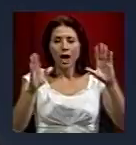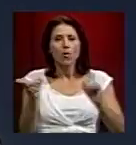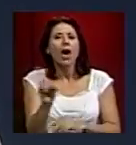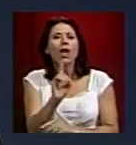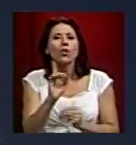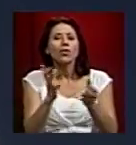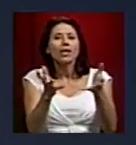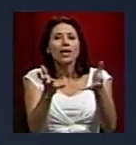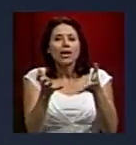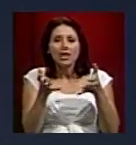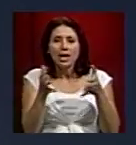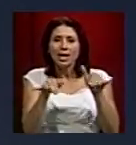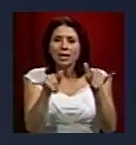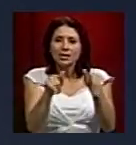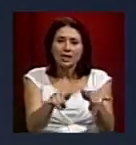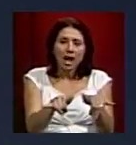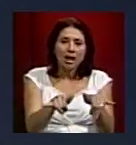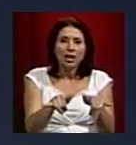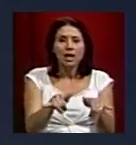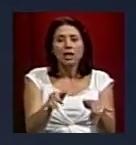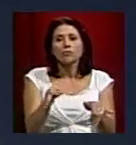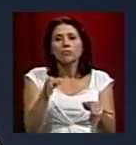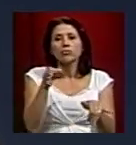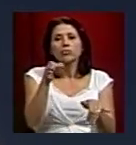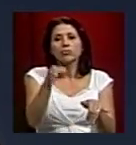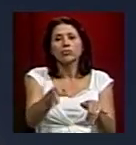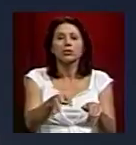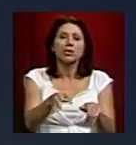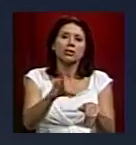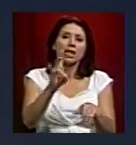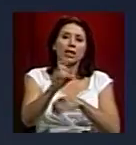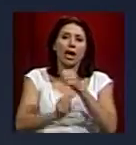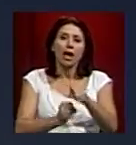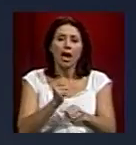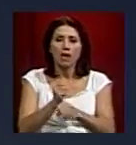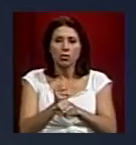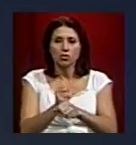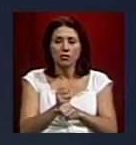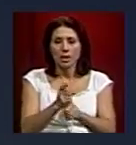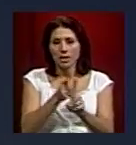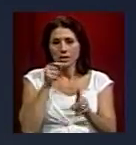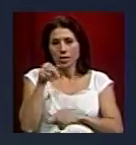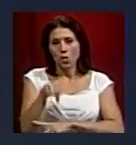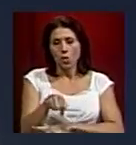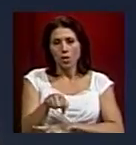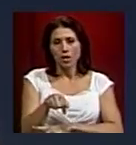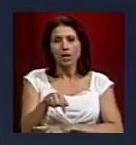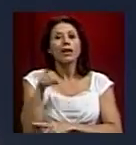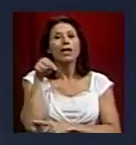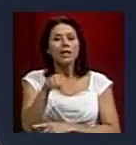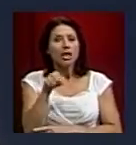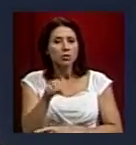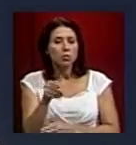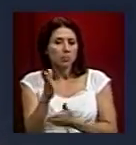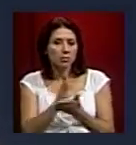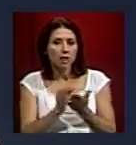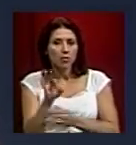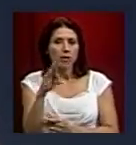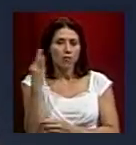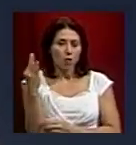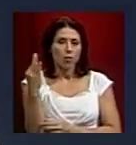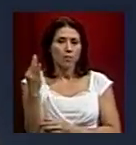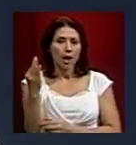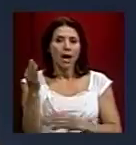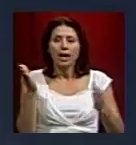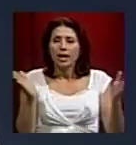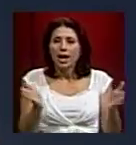dónde quiere estar a 5, 6, 7 años plazo del día de hoy. Y en ese sentido es lo que de alguna forma